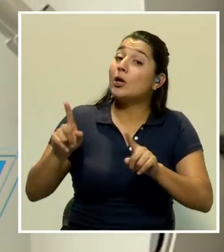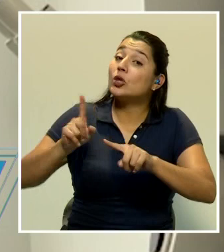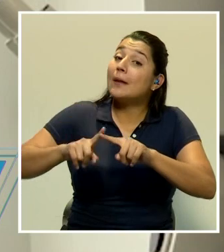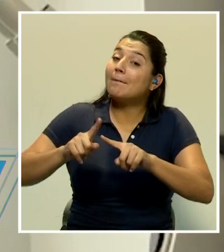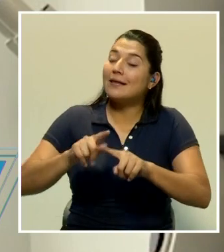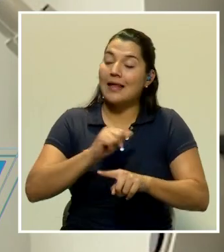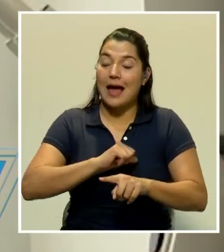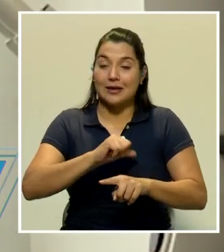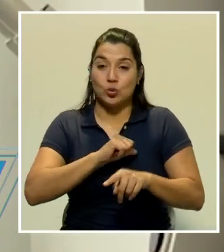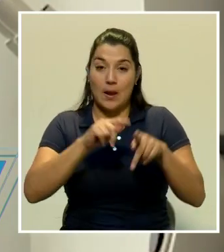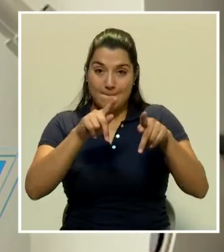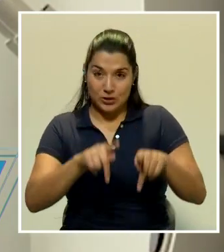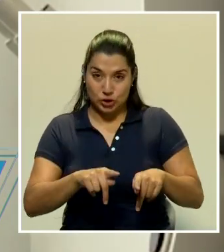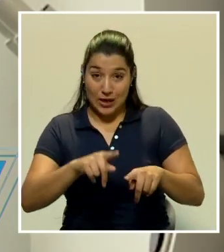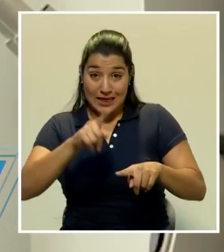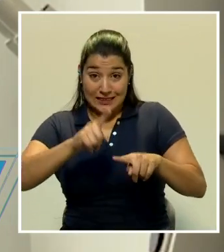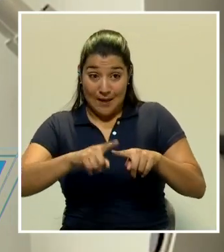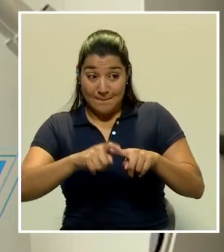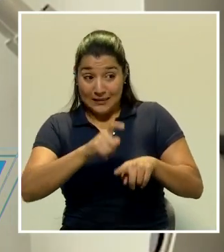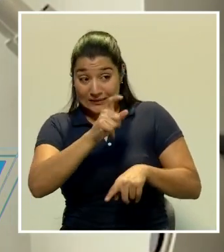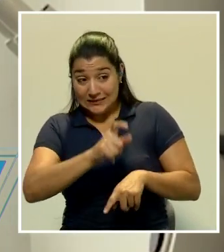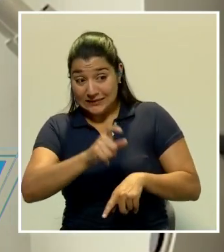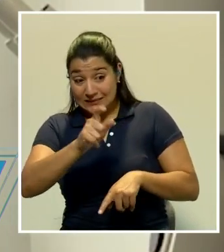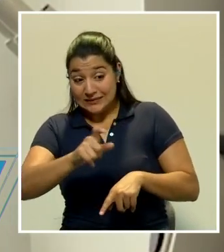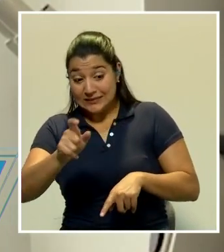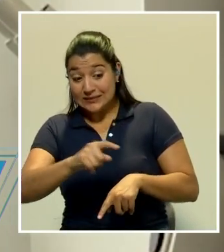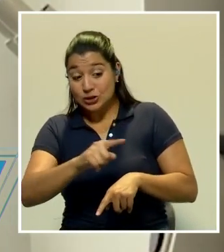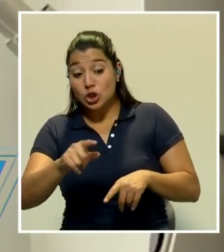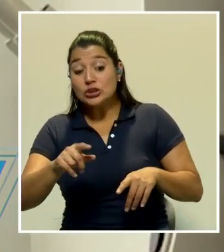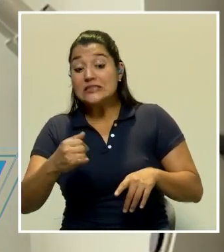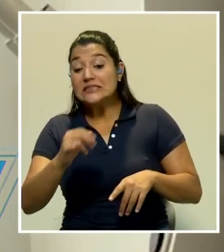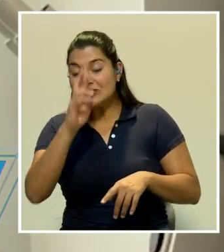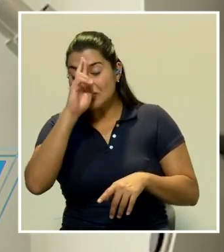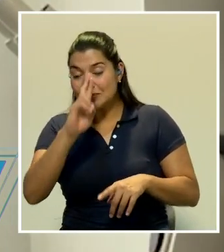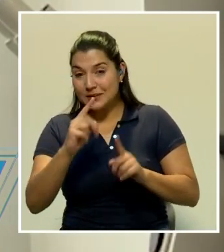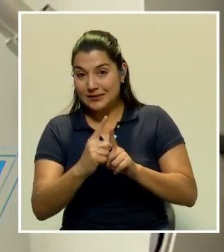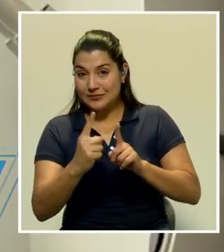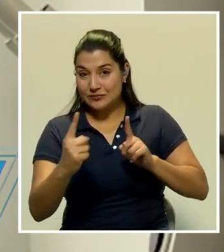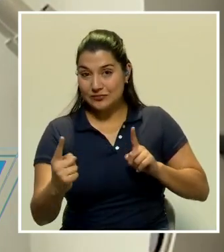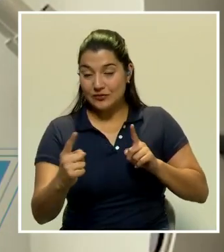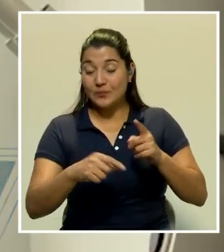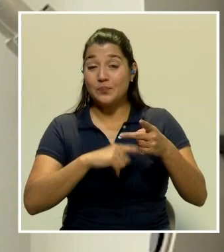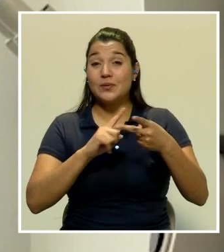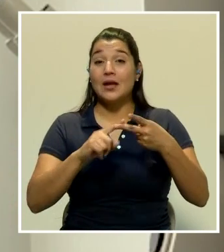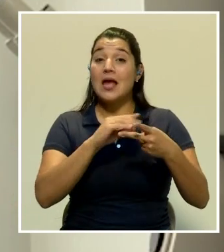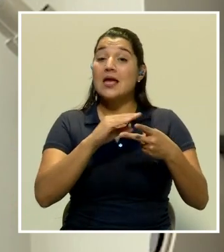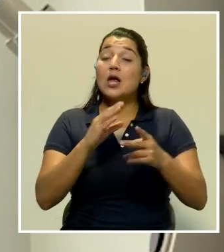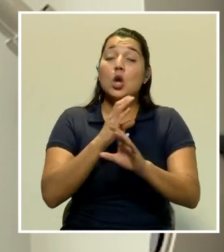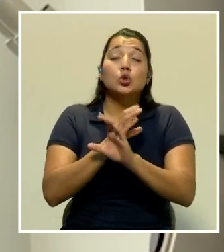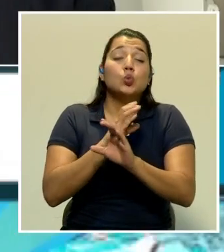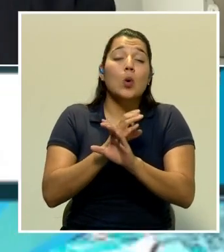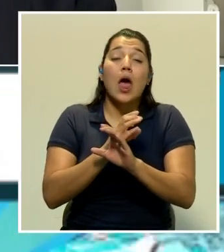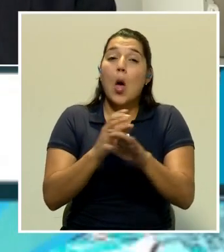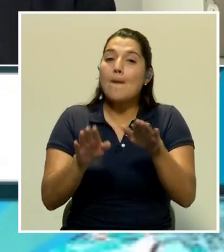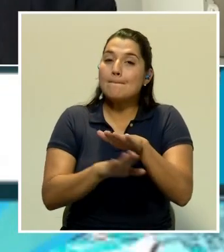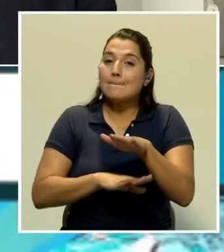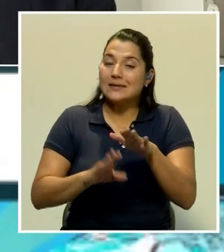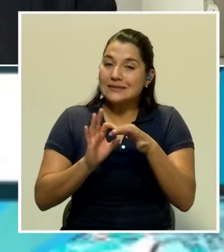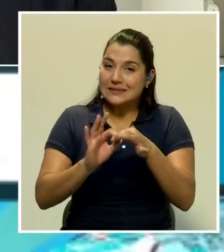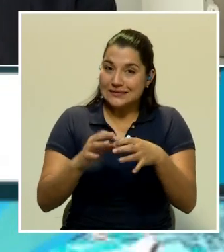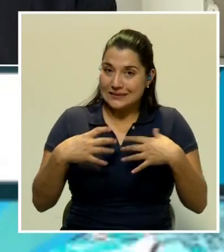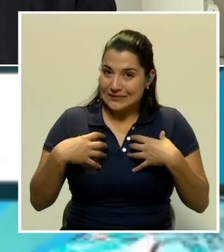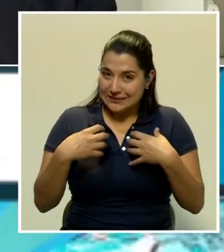gente, depende de cómo las personas mantienen el distanciamiento social y las medidas básicas de higiene durante